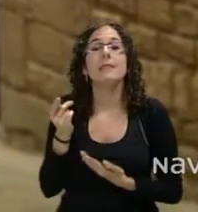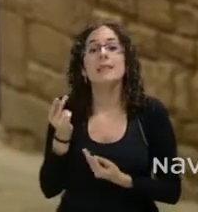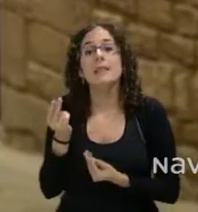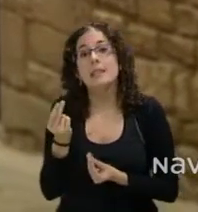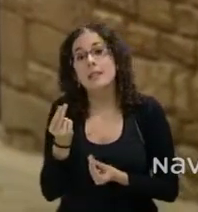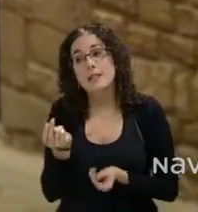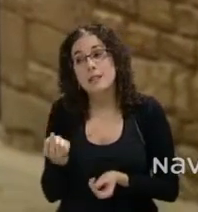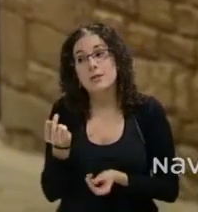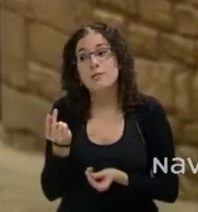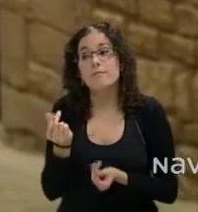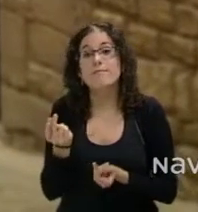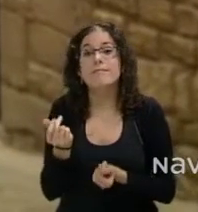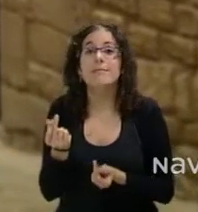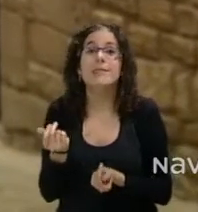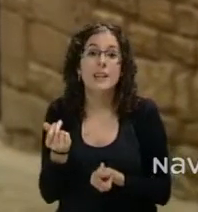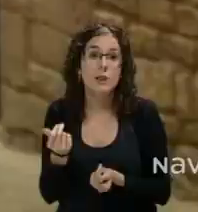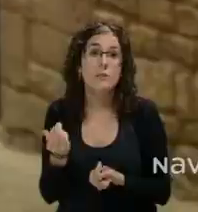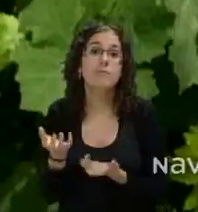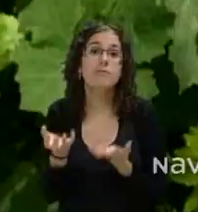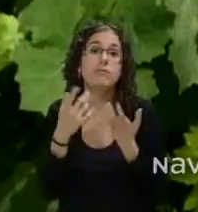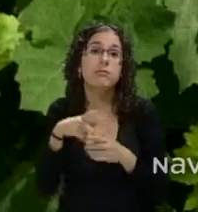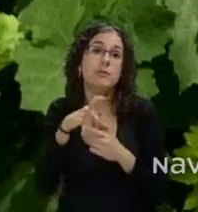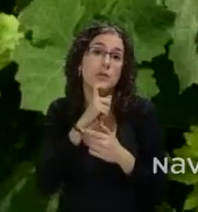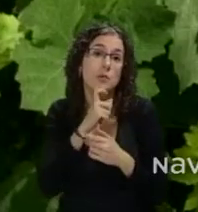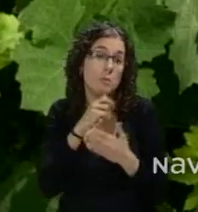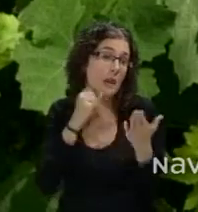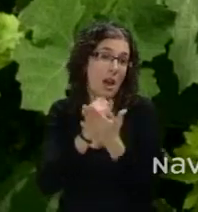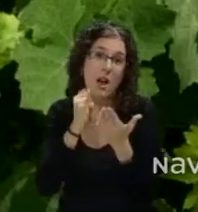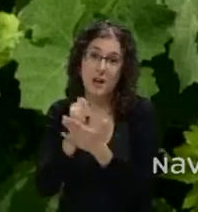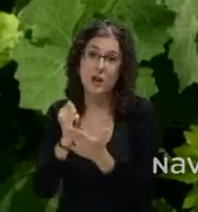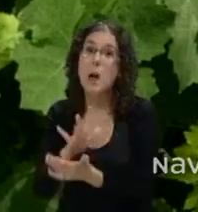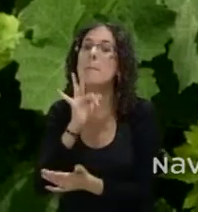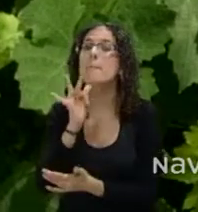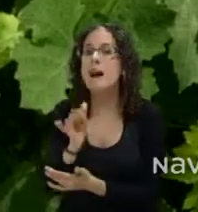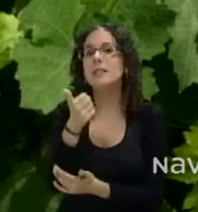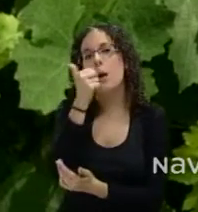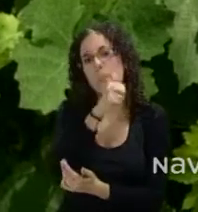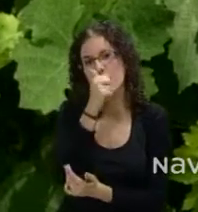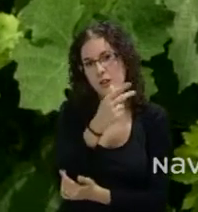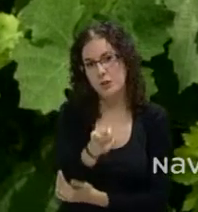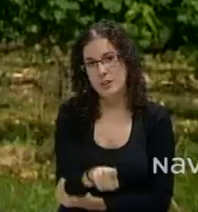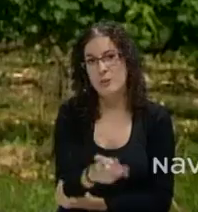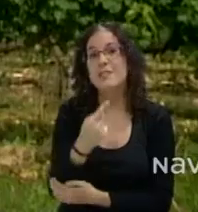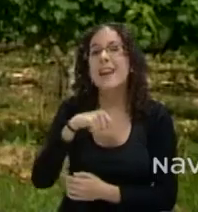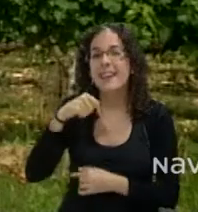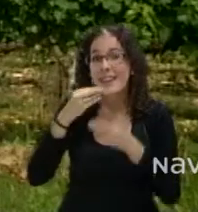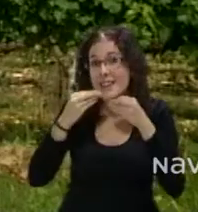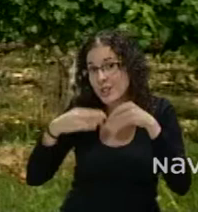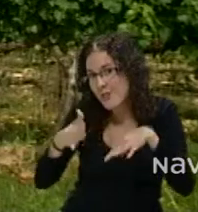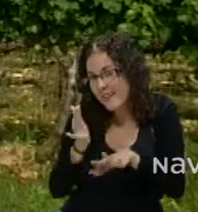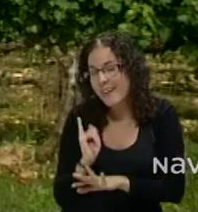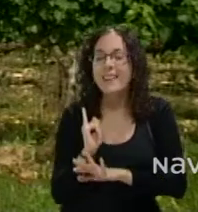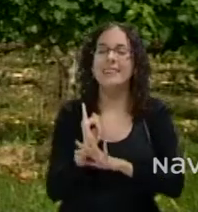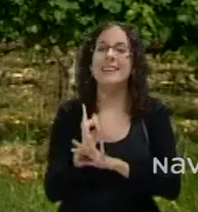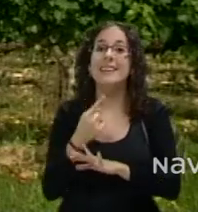eran sobre todo agrícolas, sacaban el dinero sobre todo agrícola y sobre todo por el vino. Tenemos una leyenda en Mendigorría